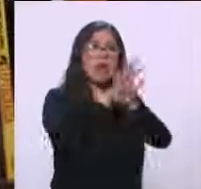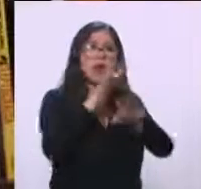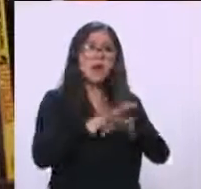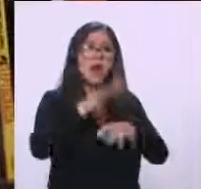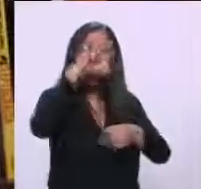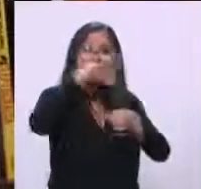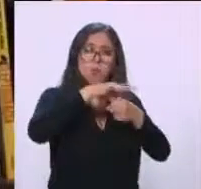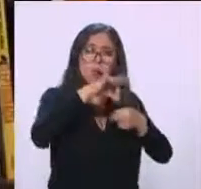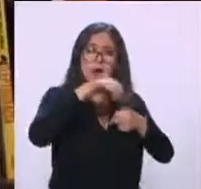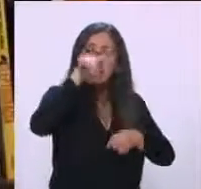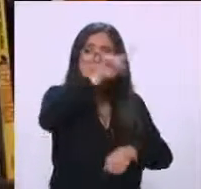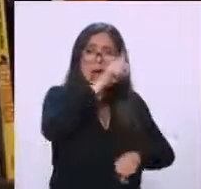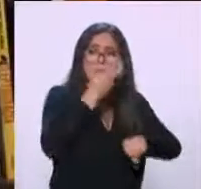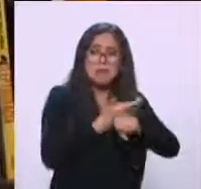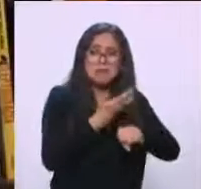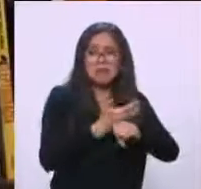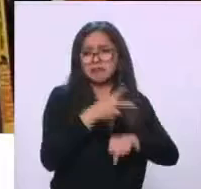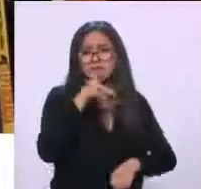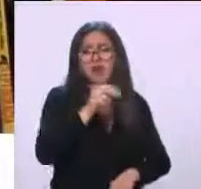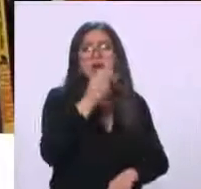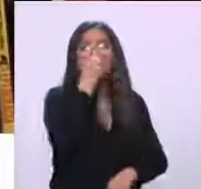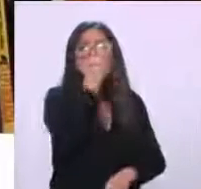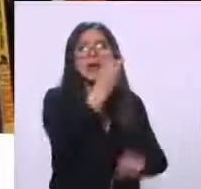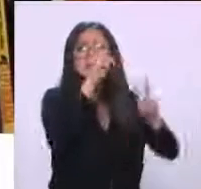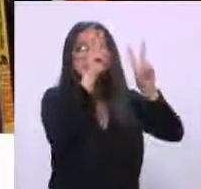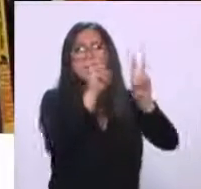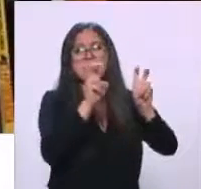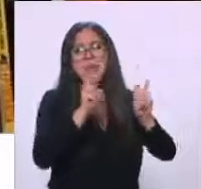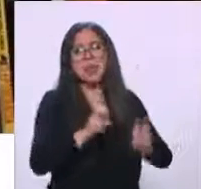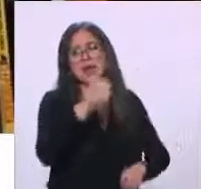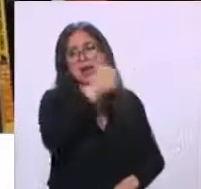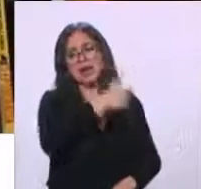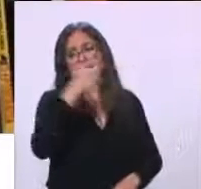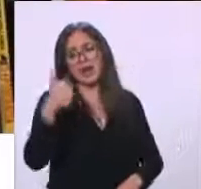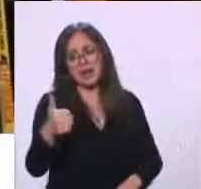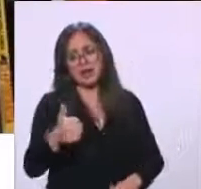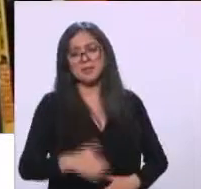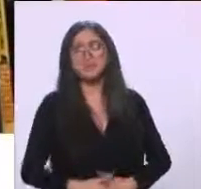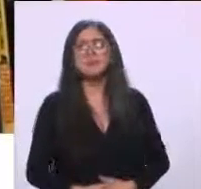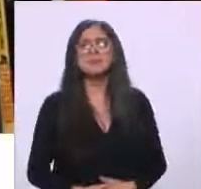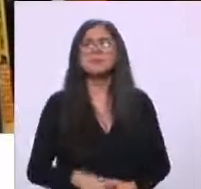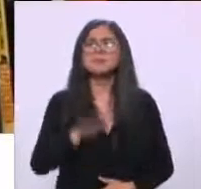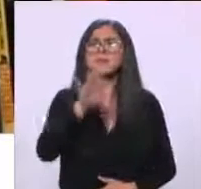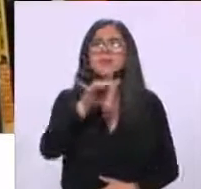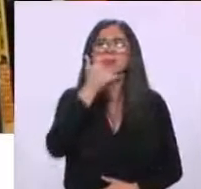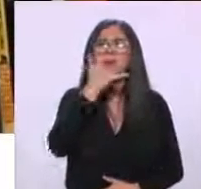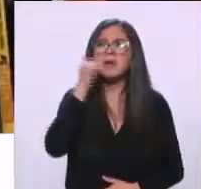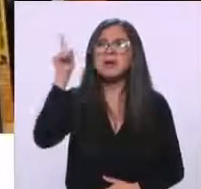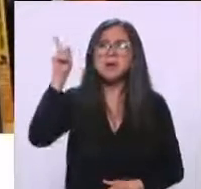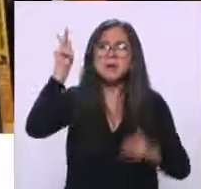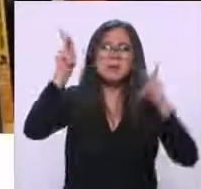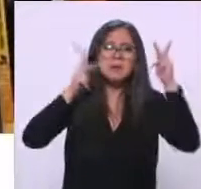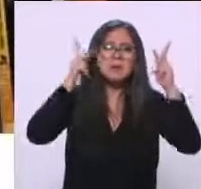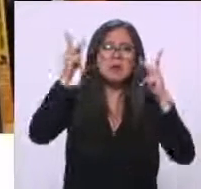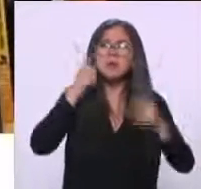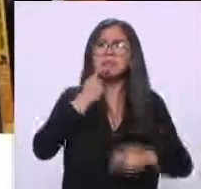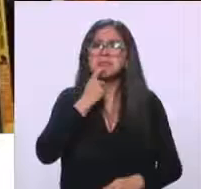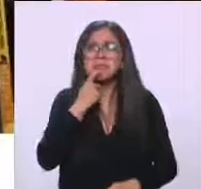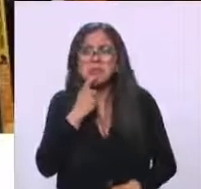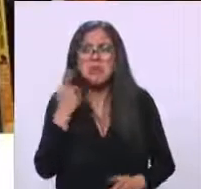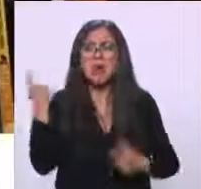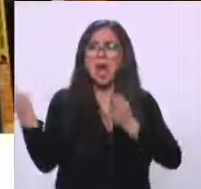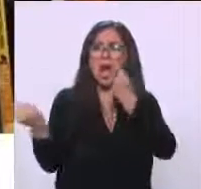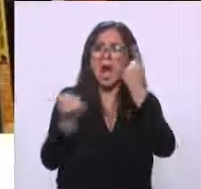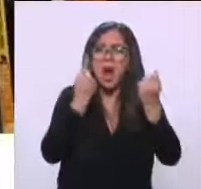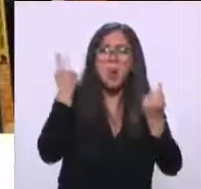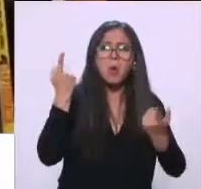Unidos. Eso es tema de ellos. Y justo sobre esto, Marta, ¿cómo le fue al presidente Trump con la visita de Andrés Manuel López Obrador? Mucho hemos